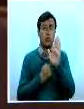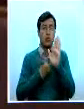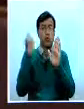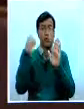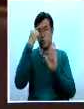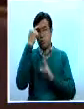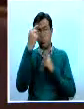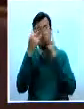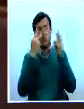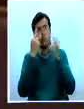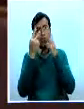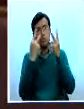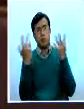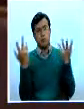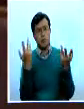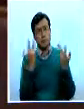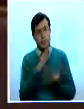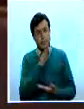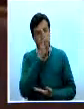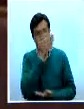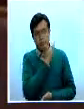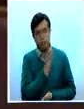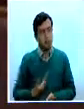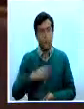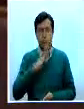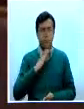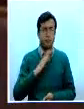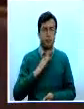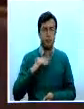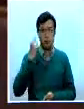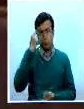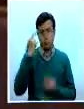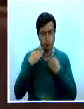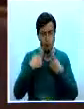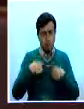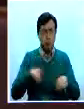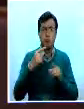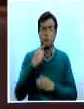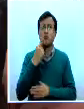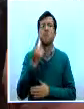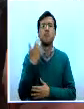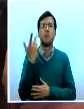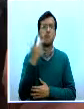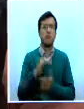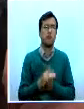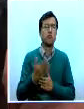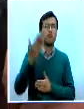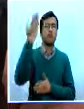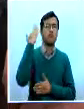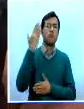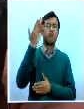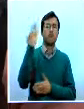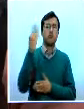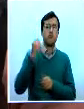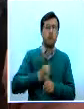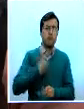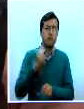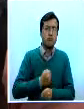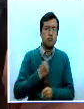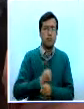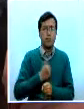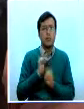gobierno que son muchas veces explicados por el señor presidente la república que hemos roto el concepto ortodoxo de que el trabajo